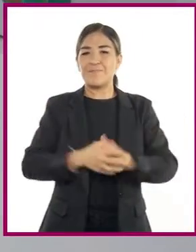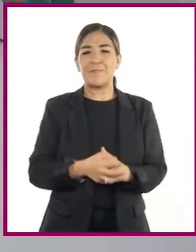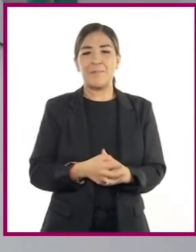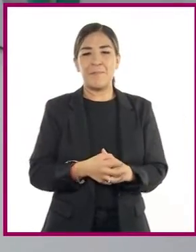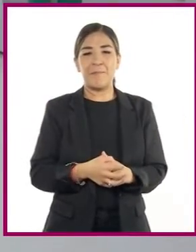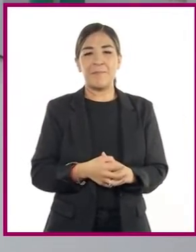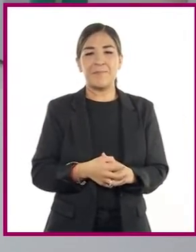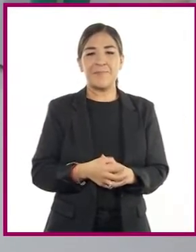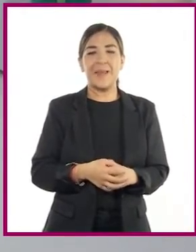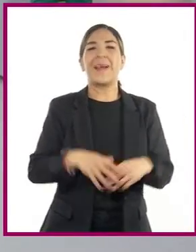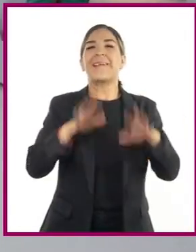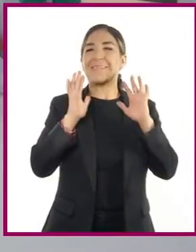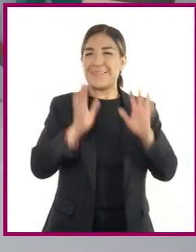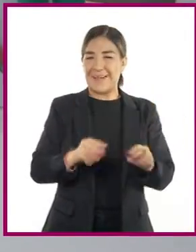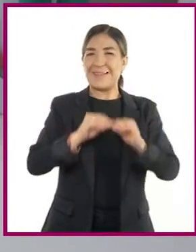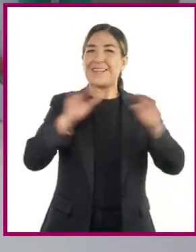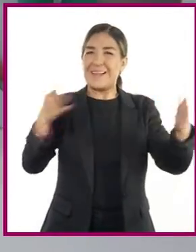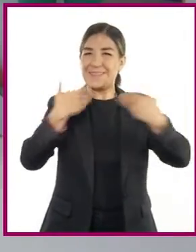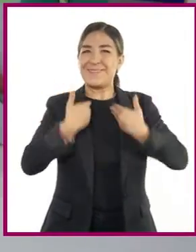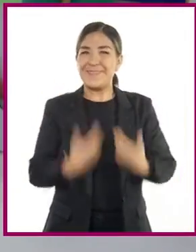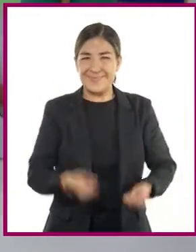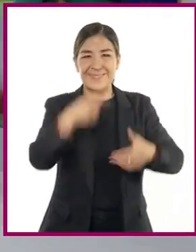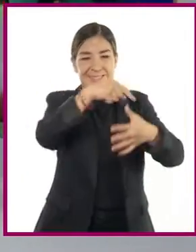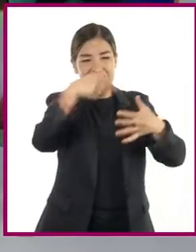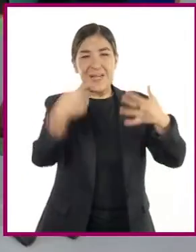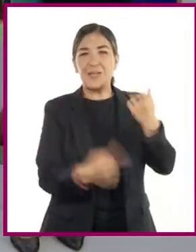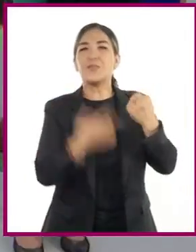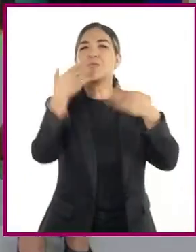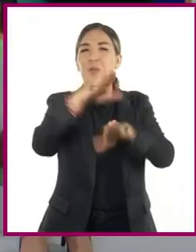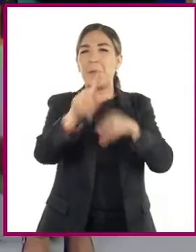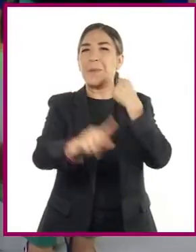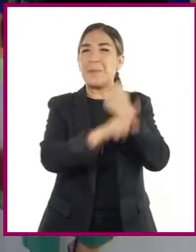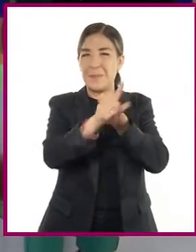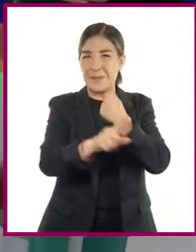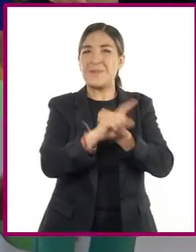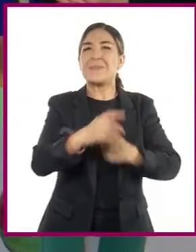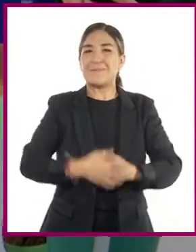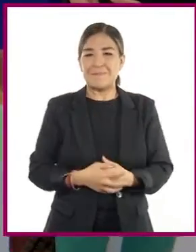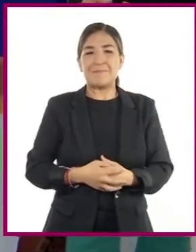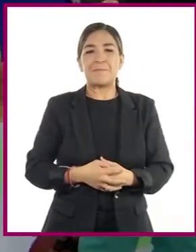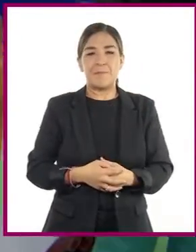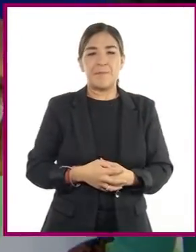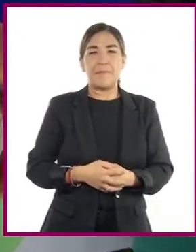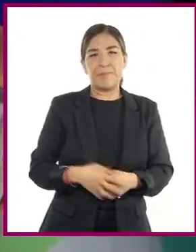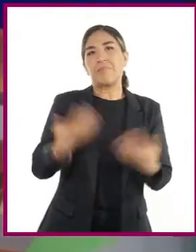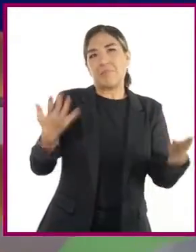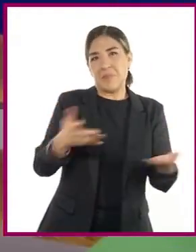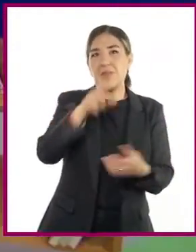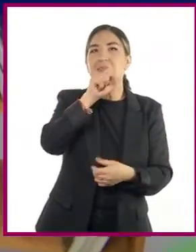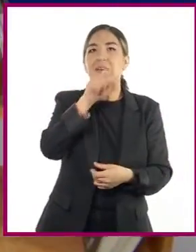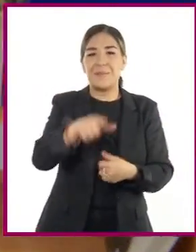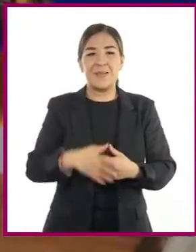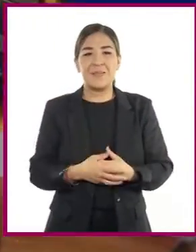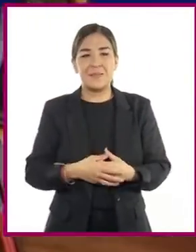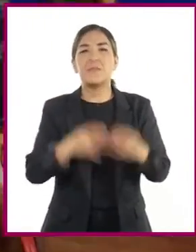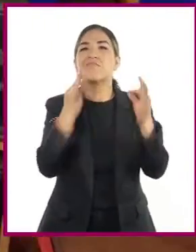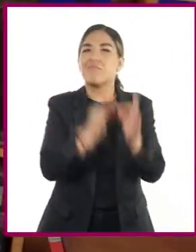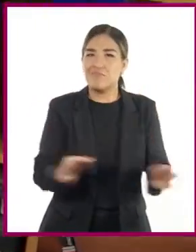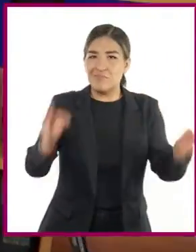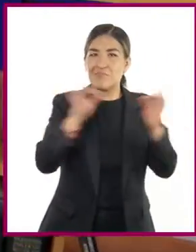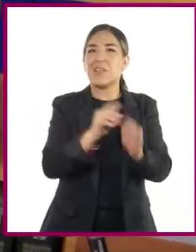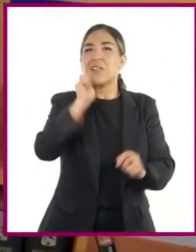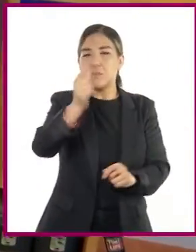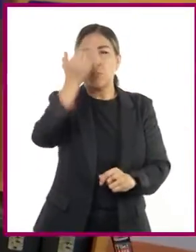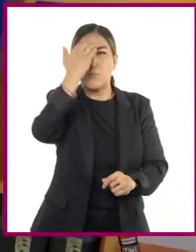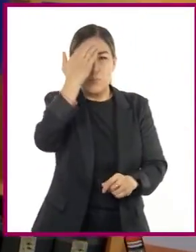¡Ay! Ya me quedaron más claros los elementos de los conflictos, profesora. Y sobre todo, de la importancia de